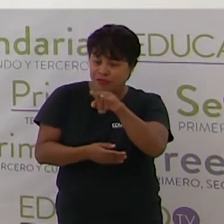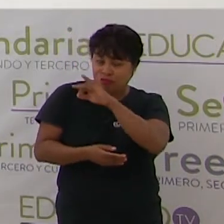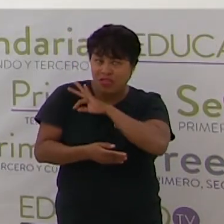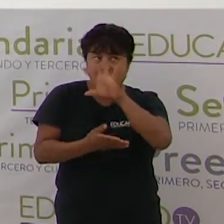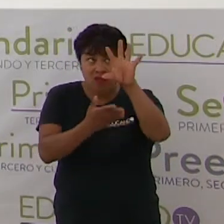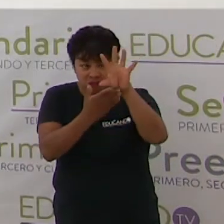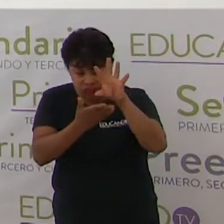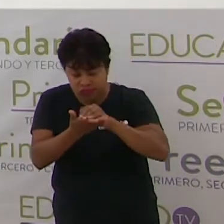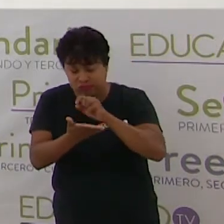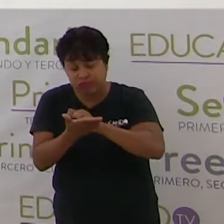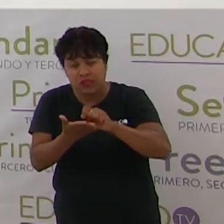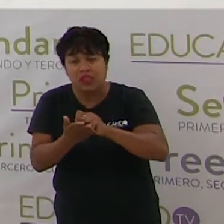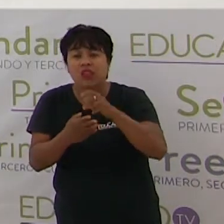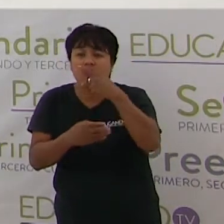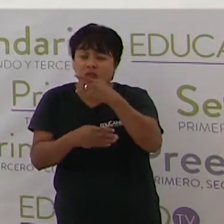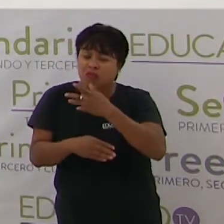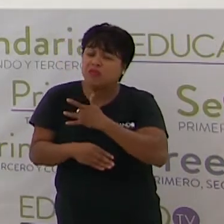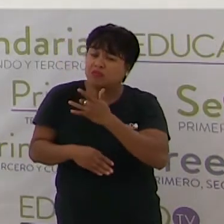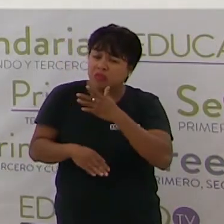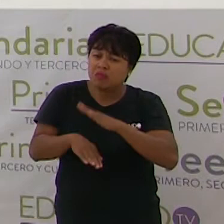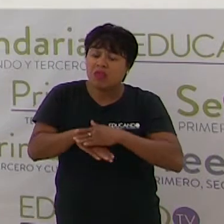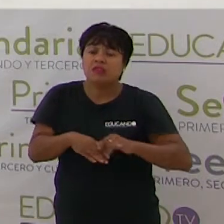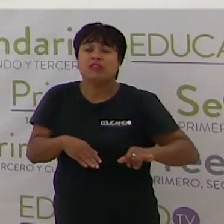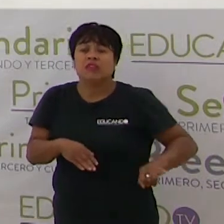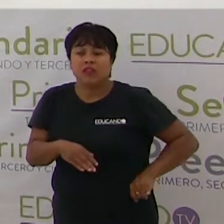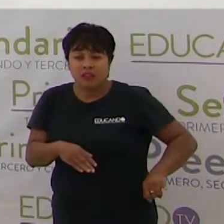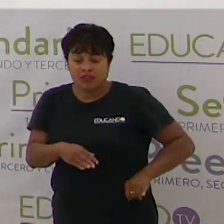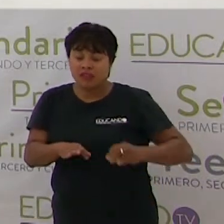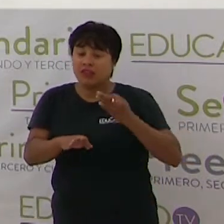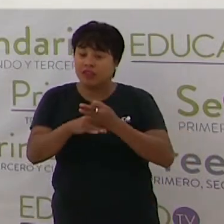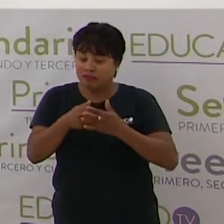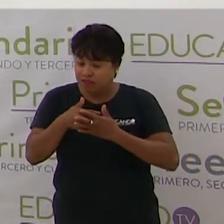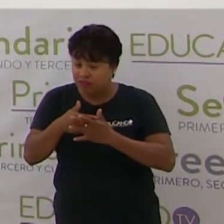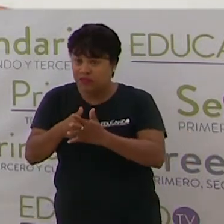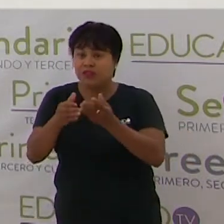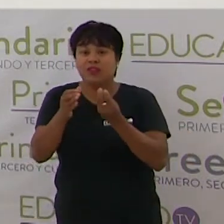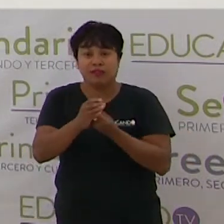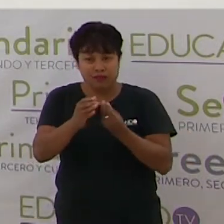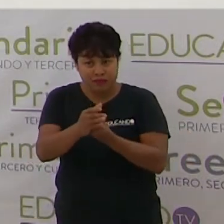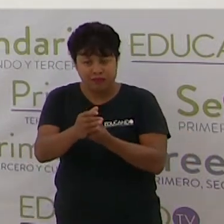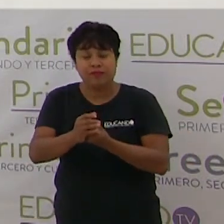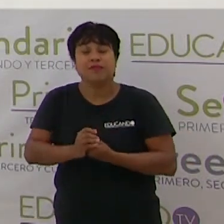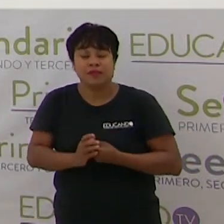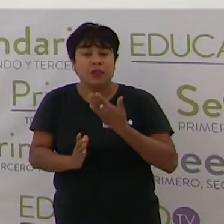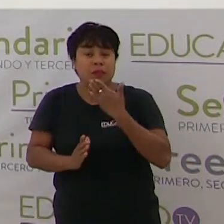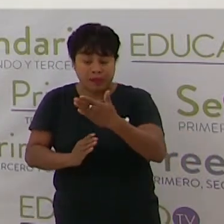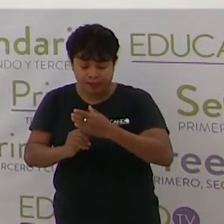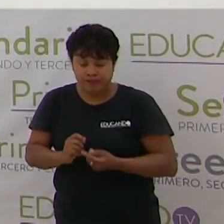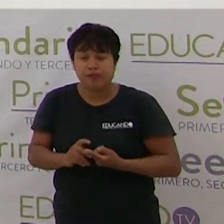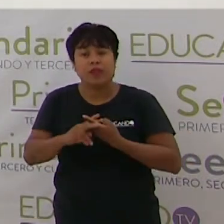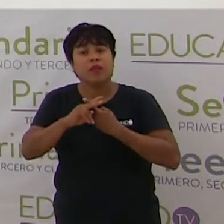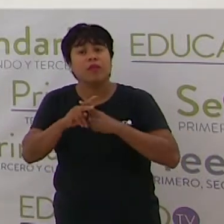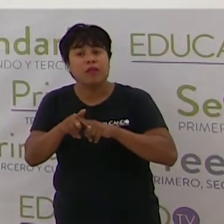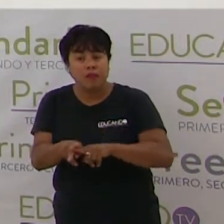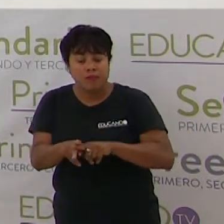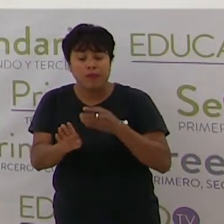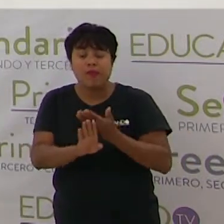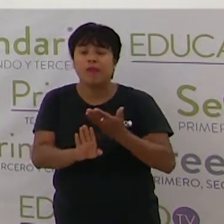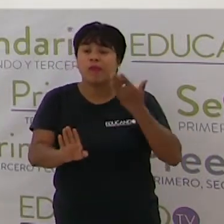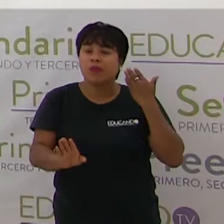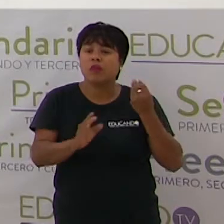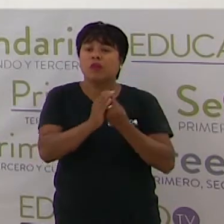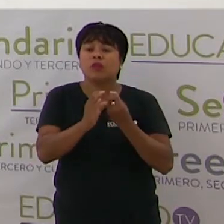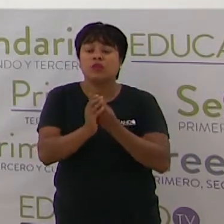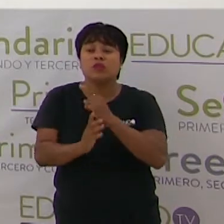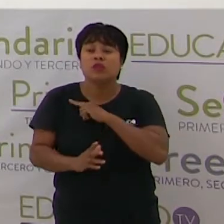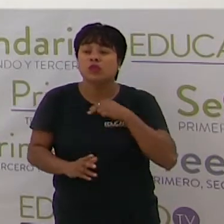tomar notas de lo más interesante que te vayan pareciendo estas sesiones. Y pues vamos a empezar. En la sesión anterior, niñas y